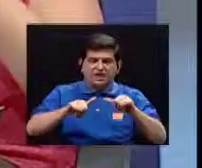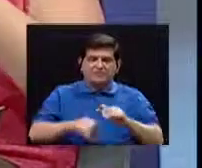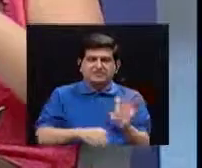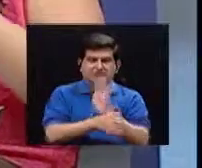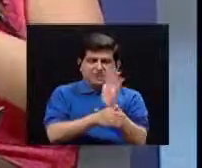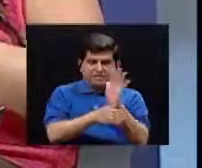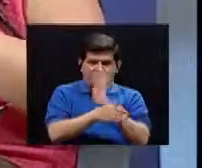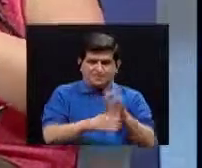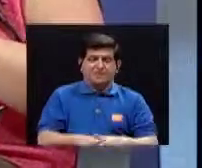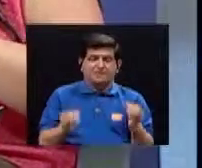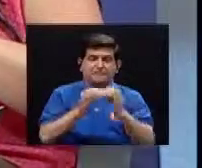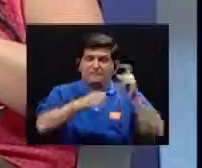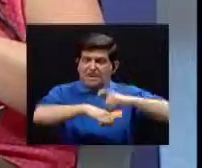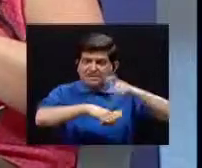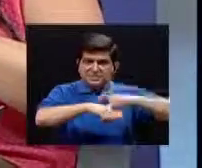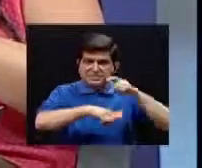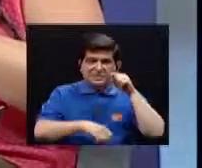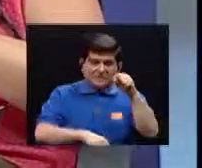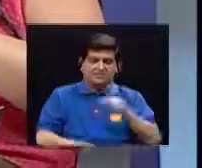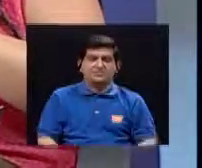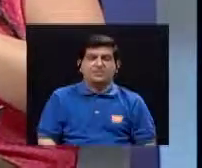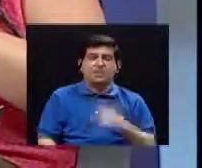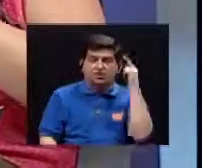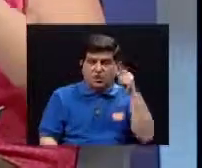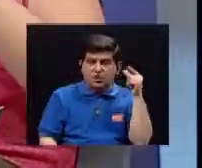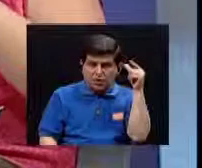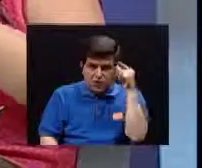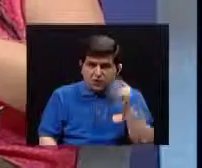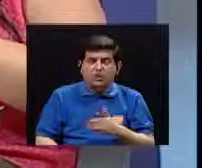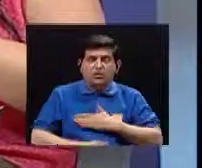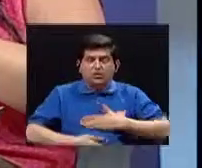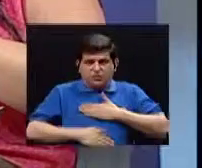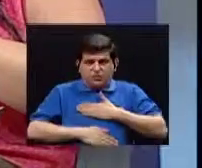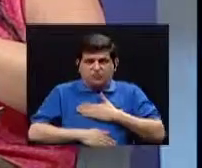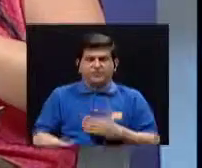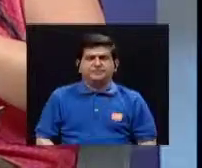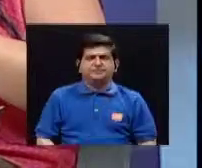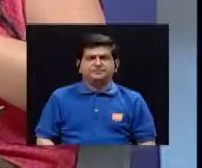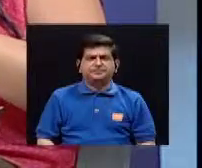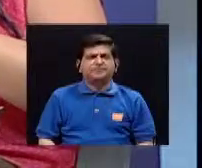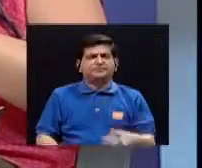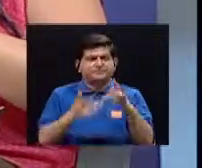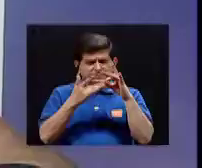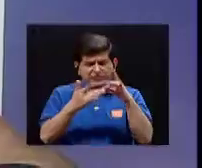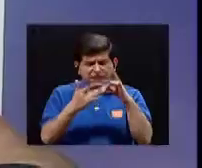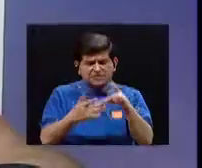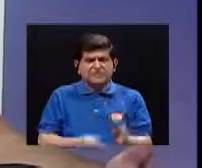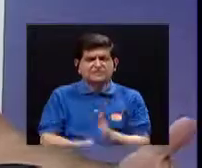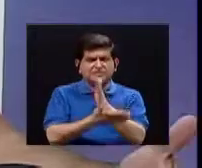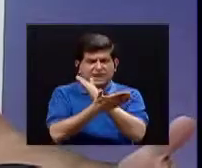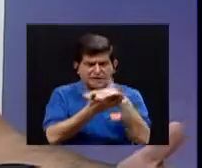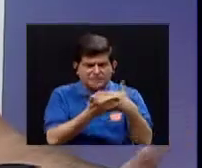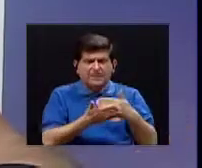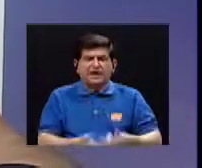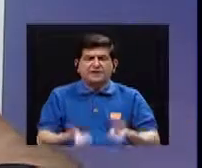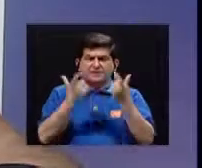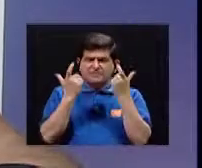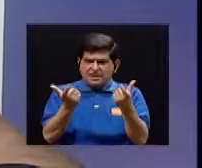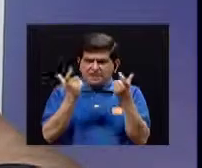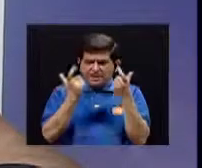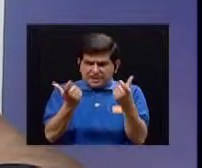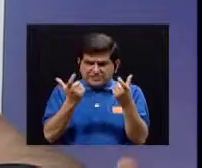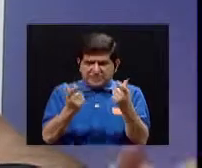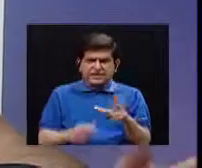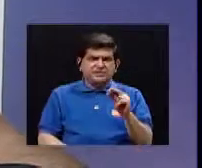para mantener a la película lo más tiempo posible en cartelera y que por supuesto también la disfruten sobre todo porque bueno es una parte de las